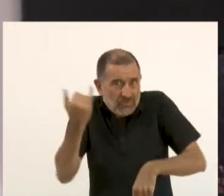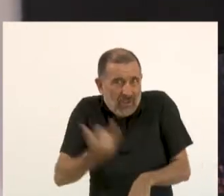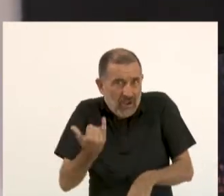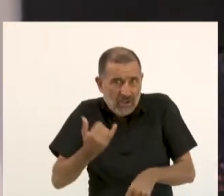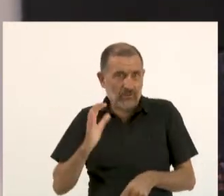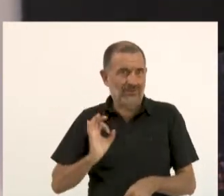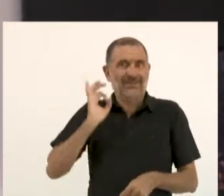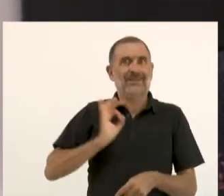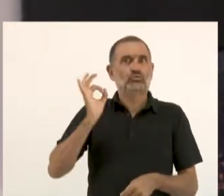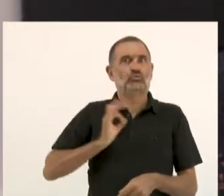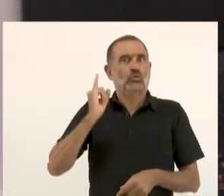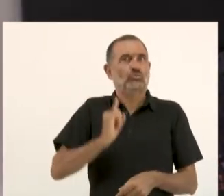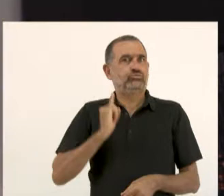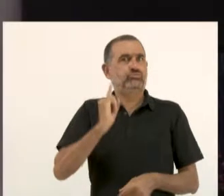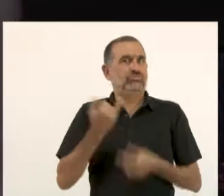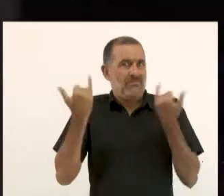hay una historia atrás.